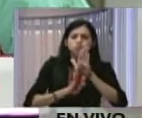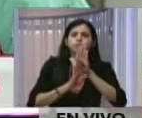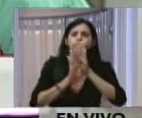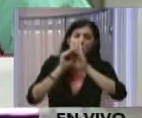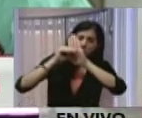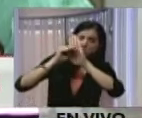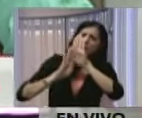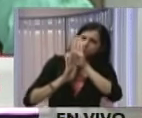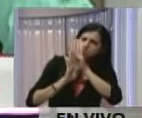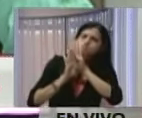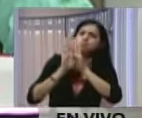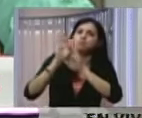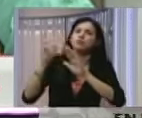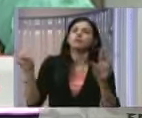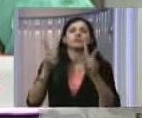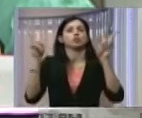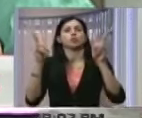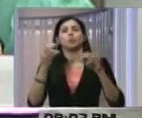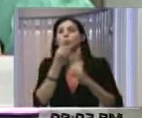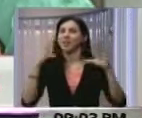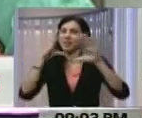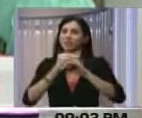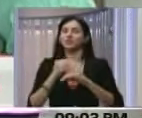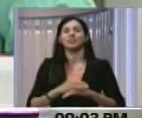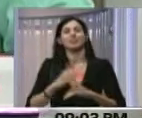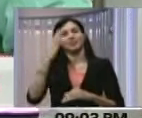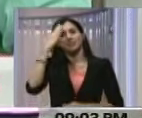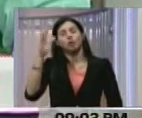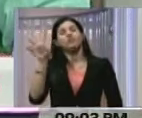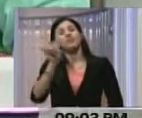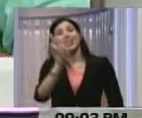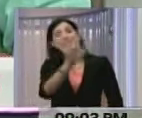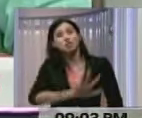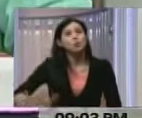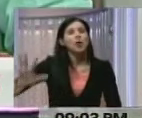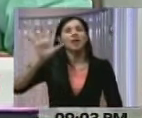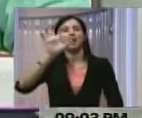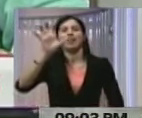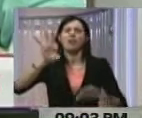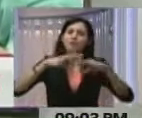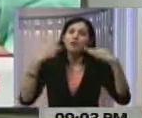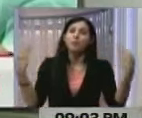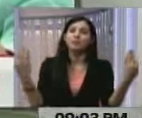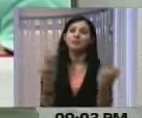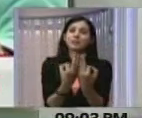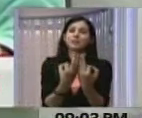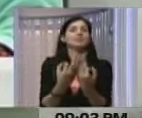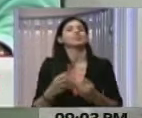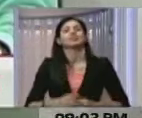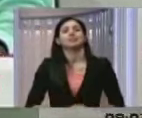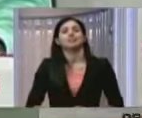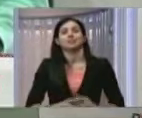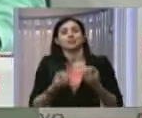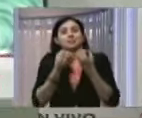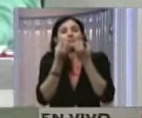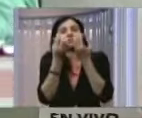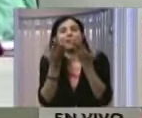avance y de victoria. Buenas noches, pues, a toda Venezuela, a toda la familia. Les voy a regalar,